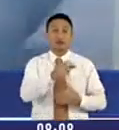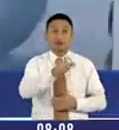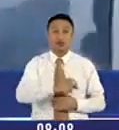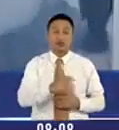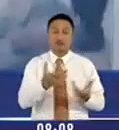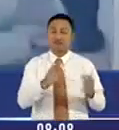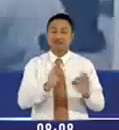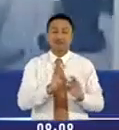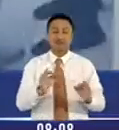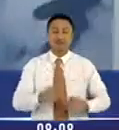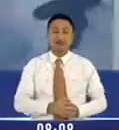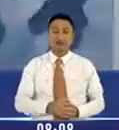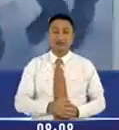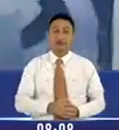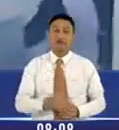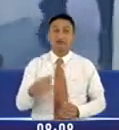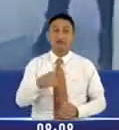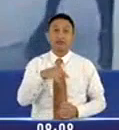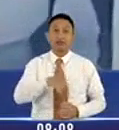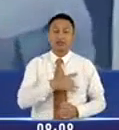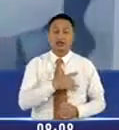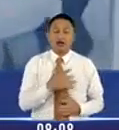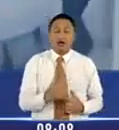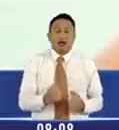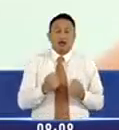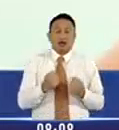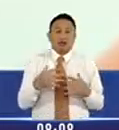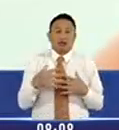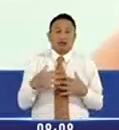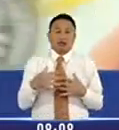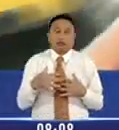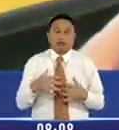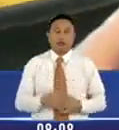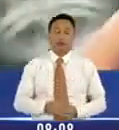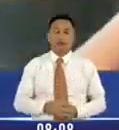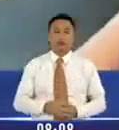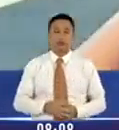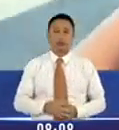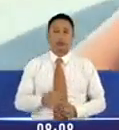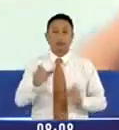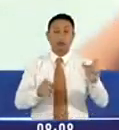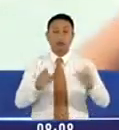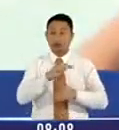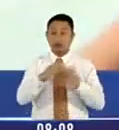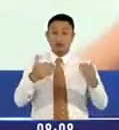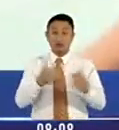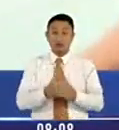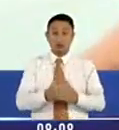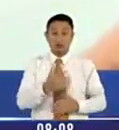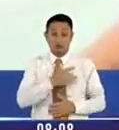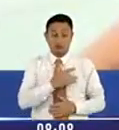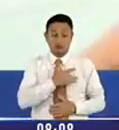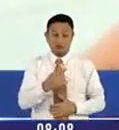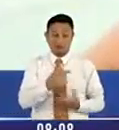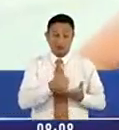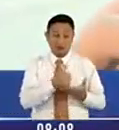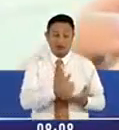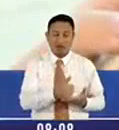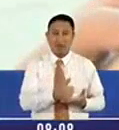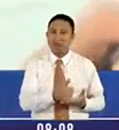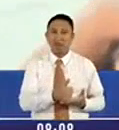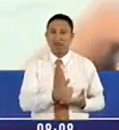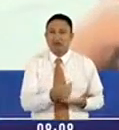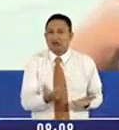del establecimiento, que estaba sumida en el pánico. Todas las personas somos indolentes ante cualquier